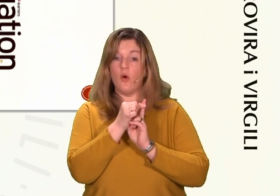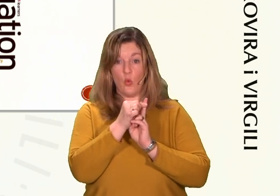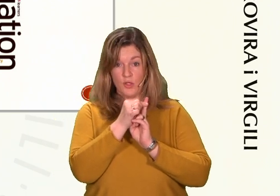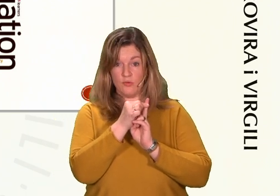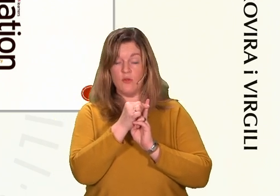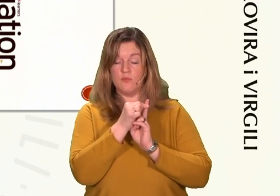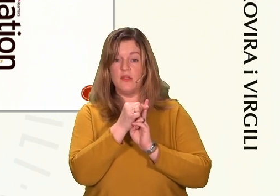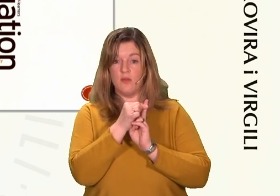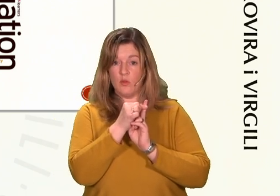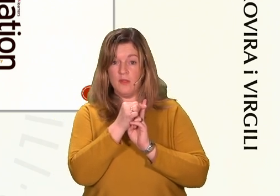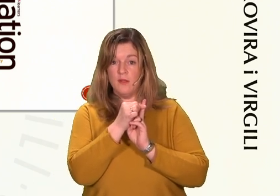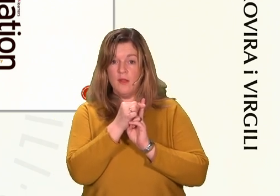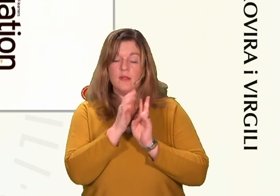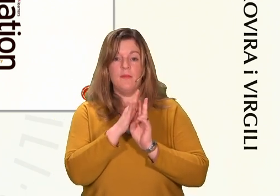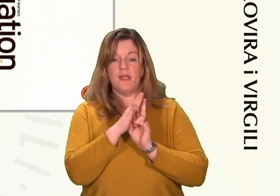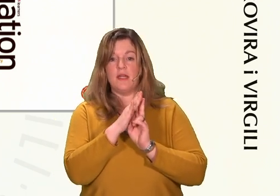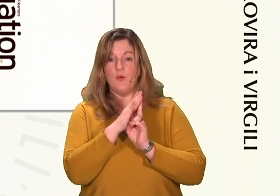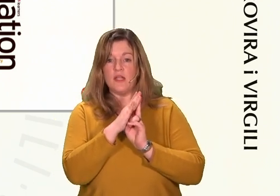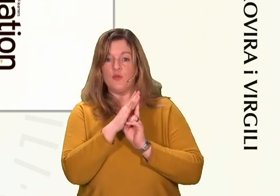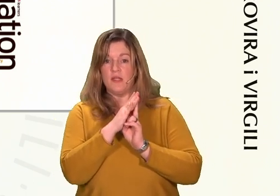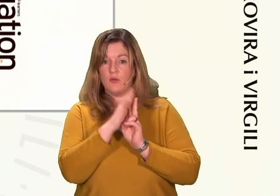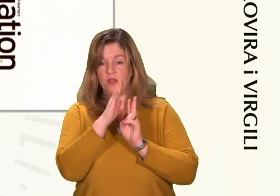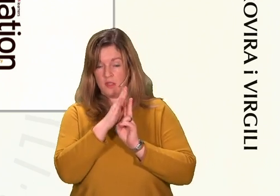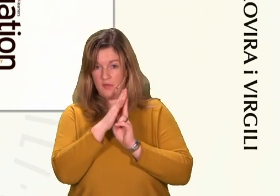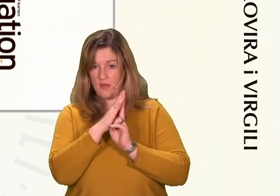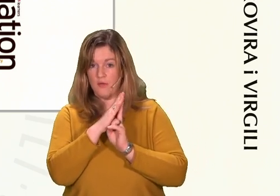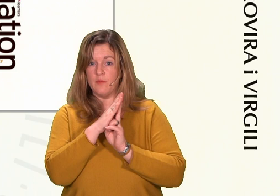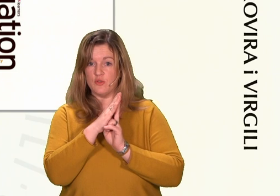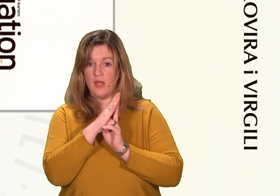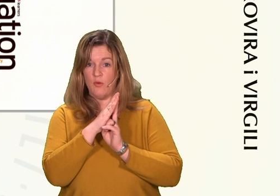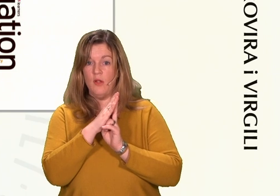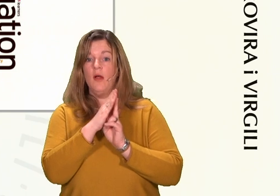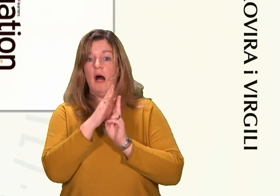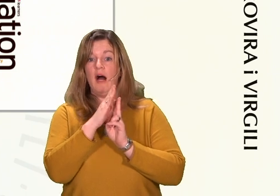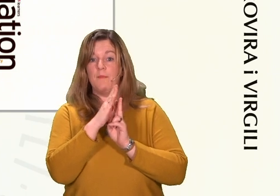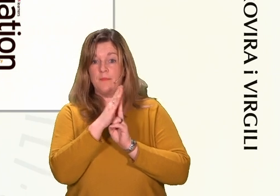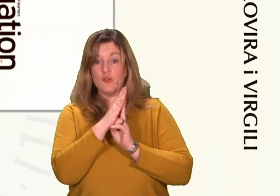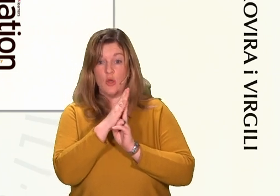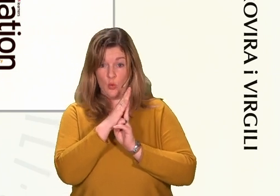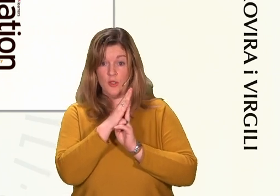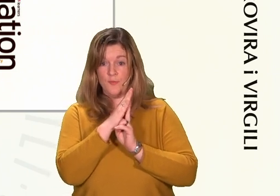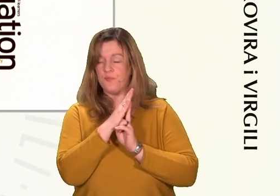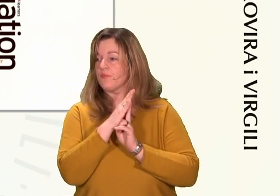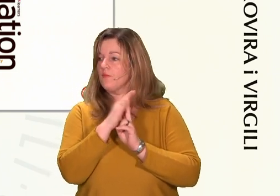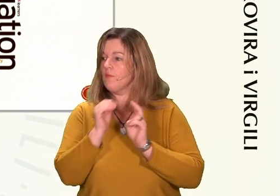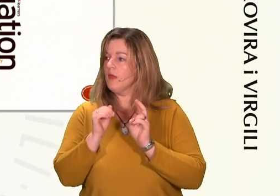realizará en junio de 2019, de manera que podáis obtener una certificación del posgrado a primeros de